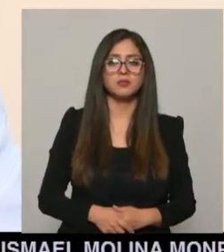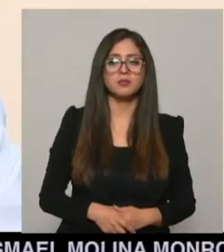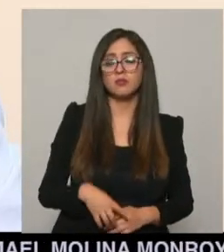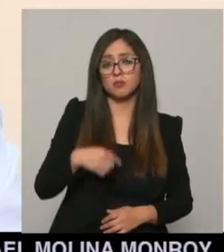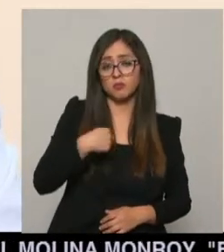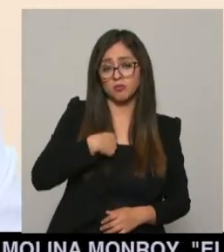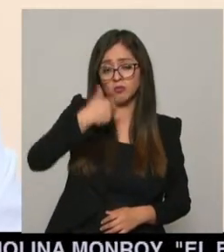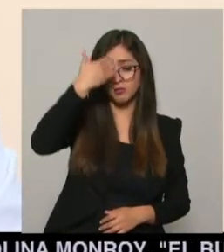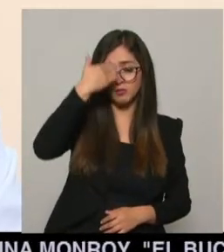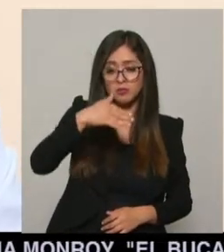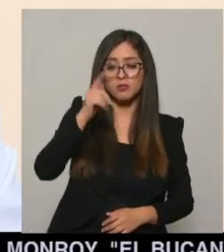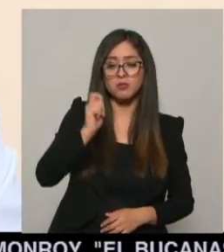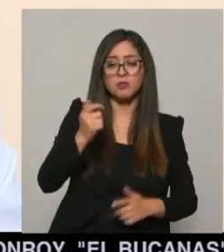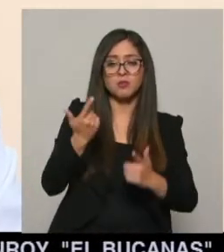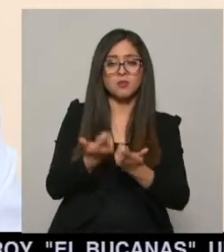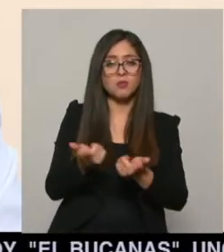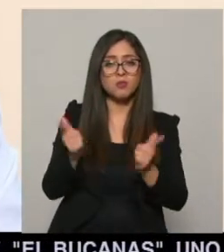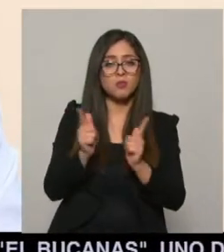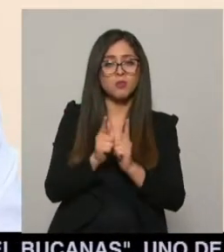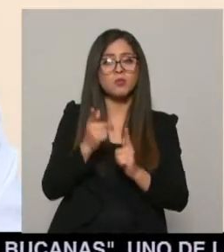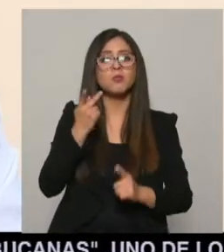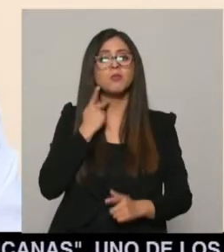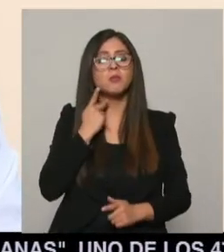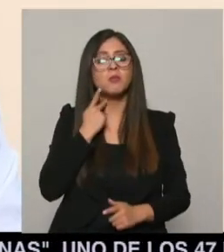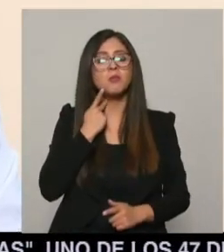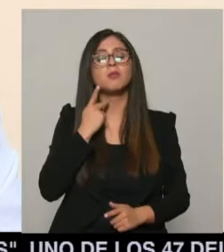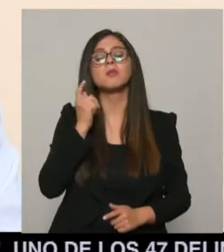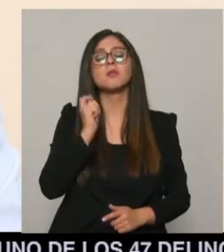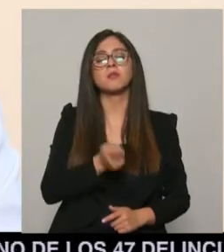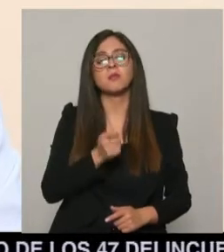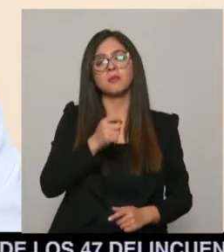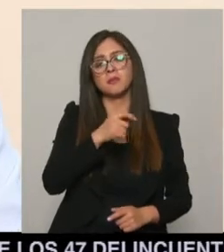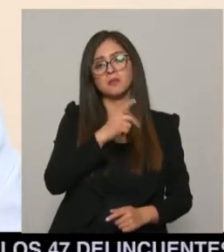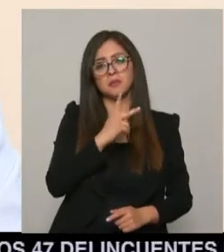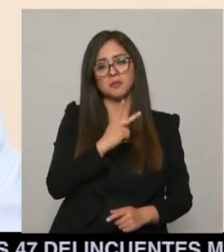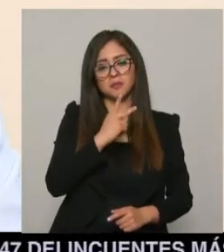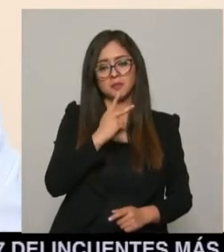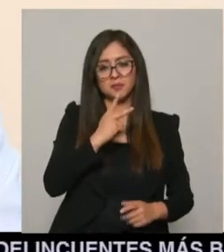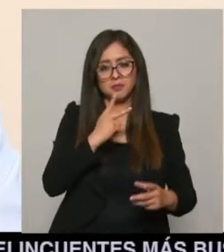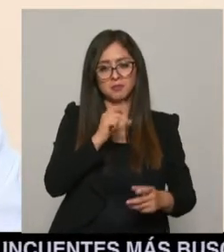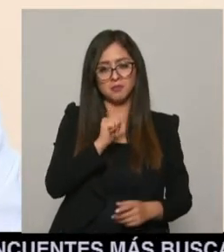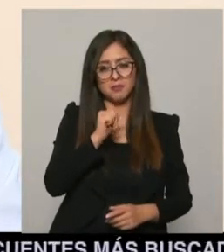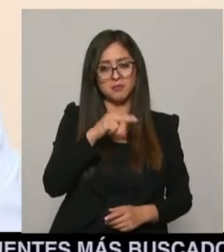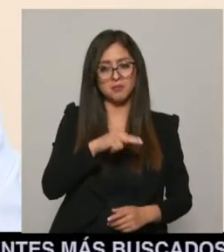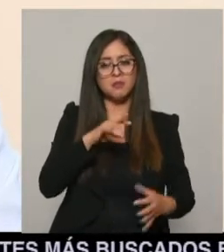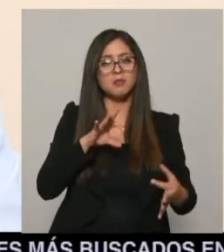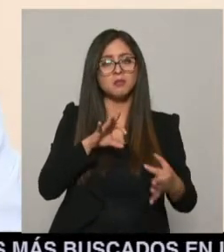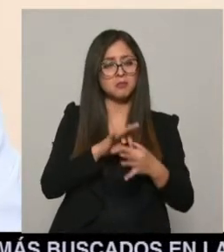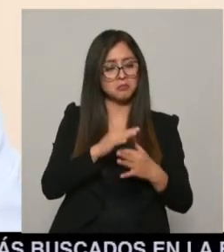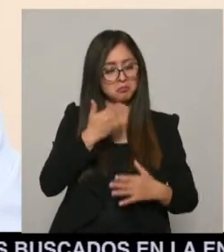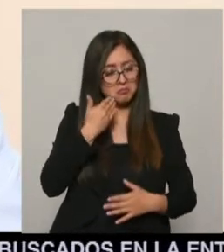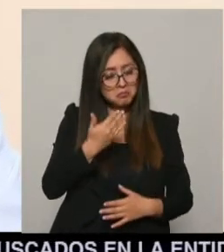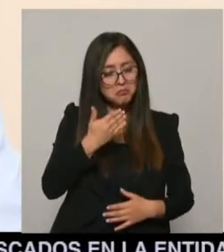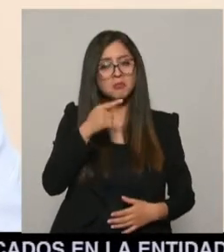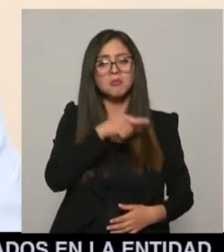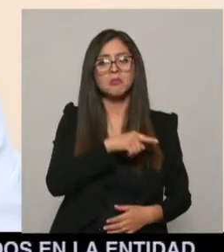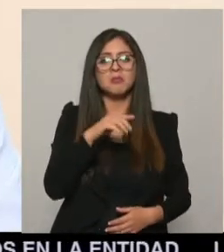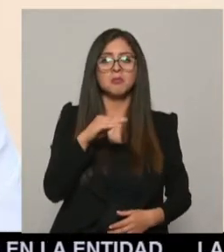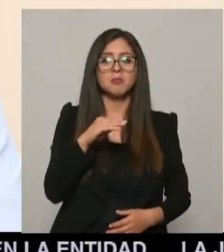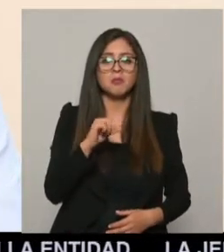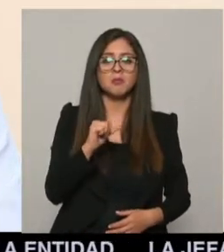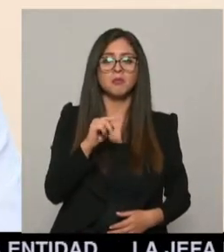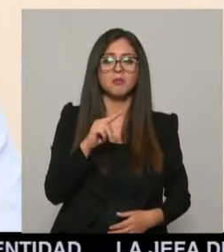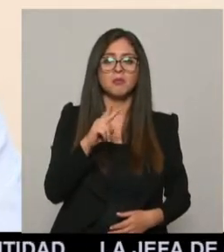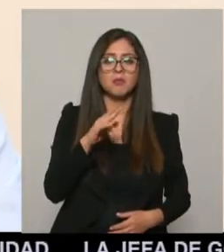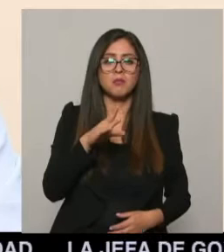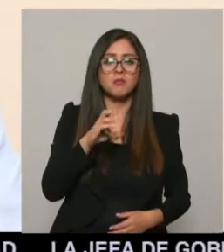Acción Nacional lo hará de manera correcta, lo hará de manera importante. Mauricio Tabe es un legislador que tiene